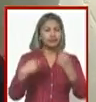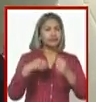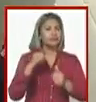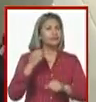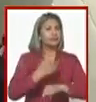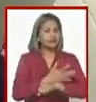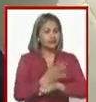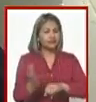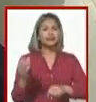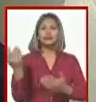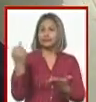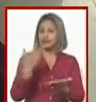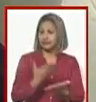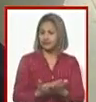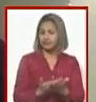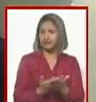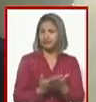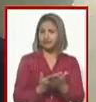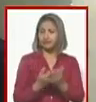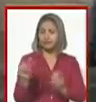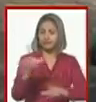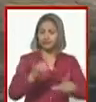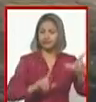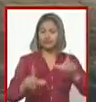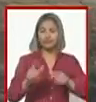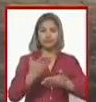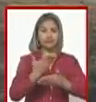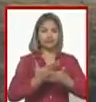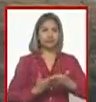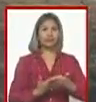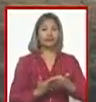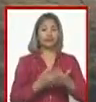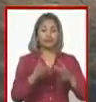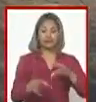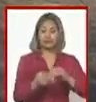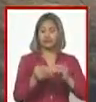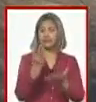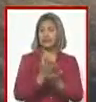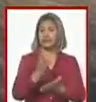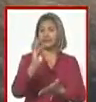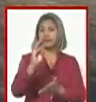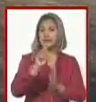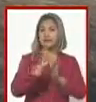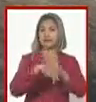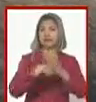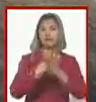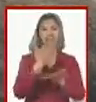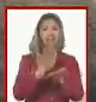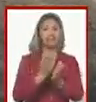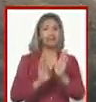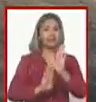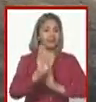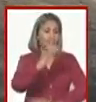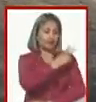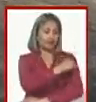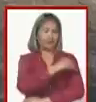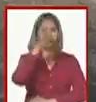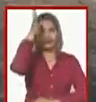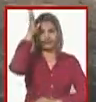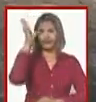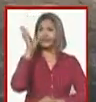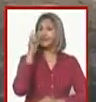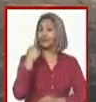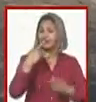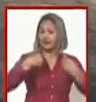lote o hasta mañana tengo que venir a de nuestro análisis de familia sumado al paro de 72 horas que se lleva a cabo en el hospital oncológico los padres de